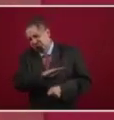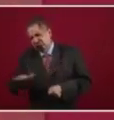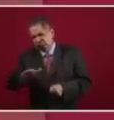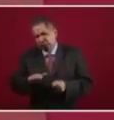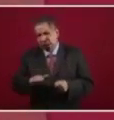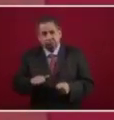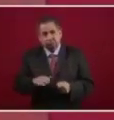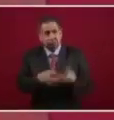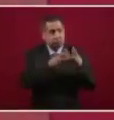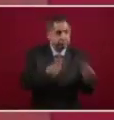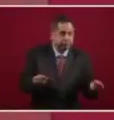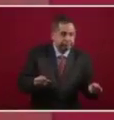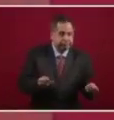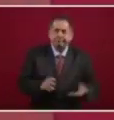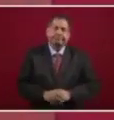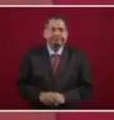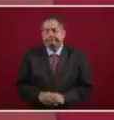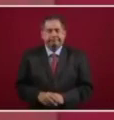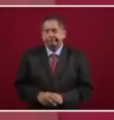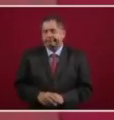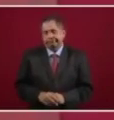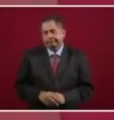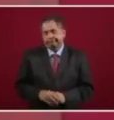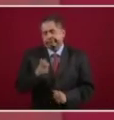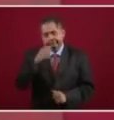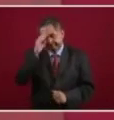se resuelva el problema.